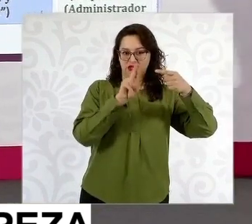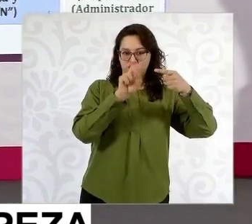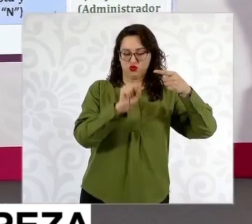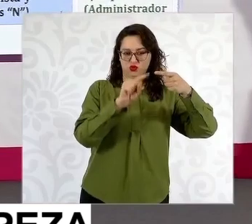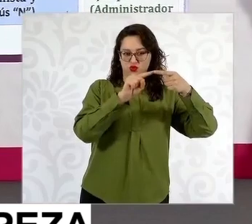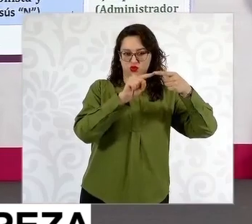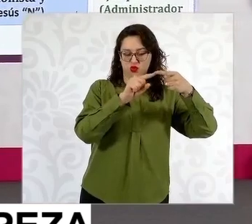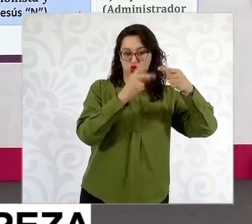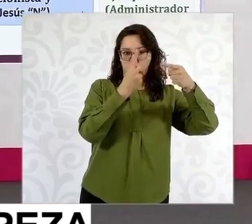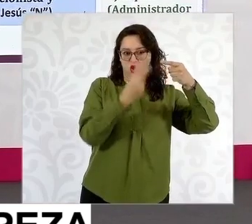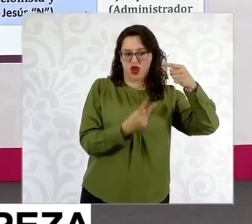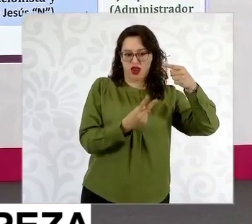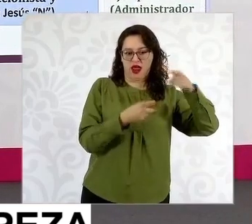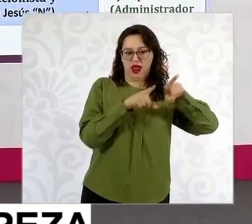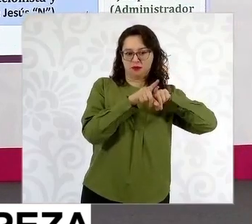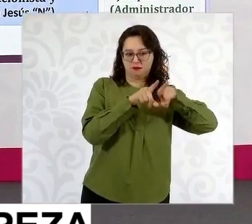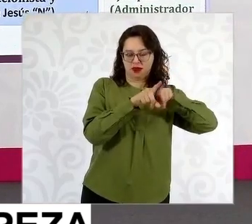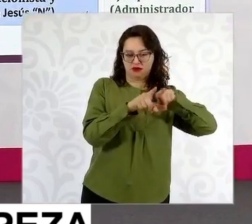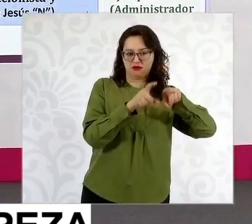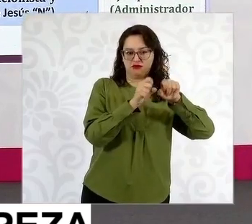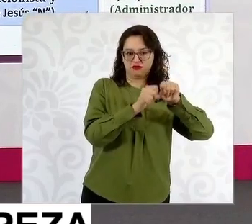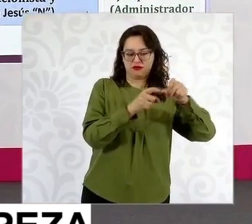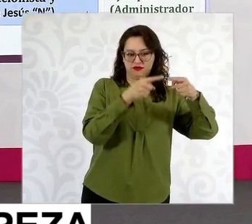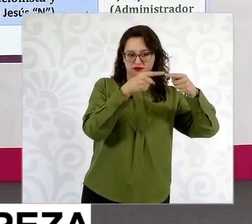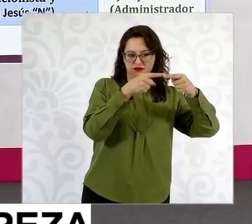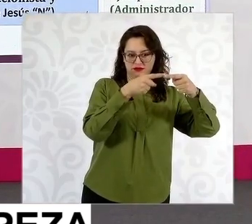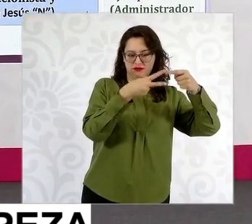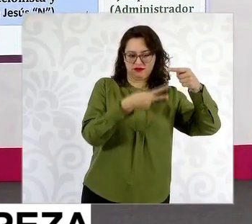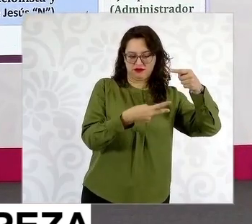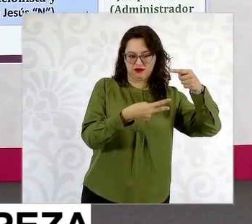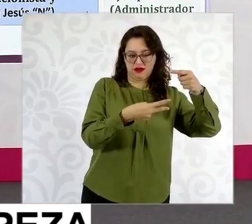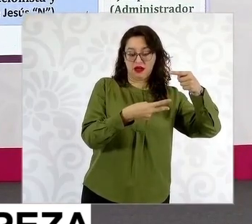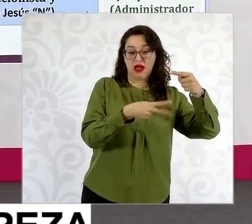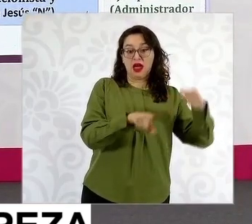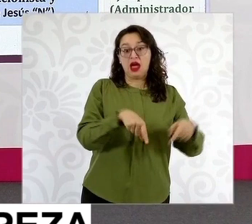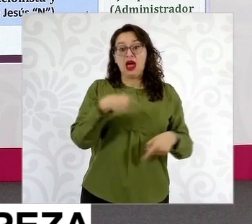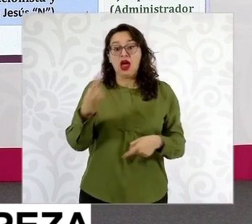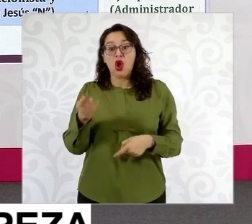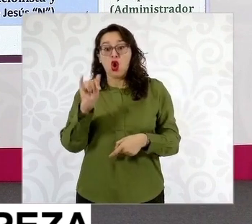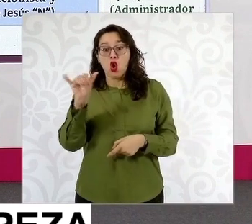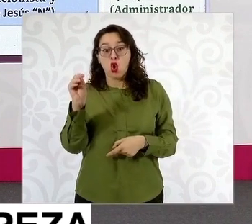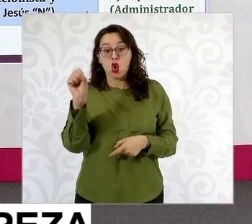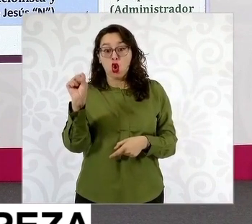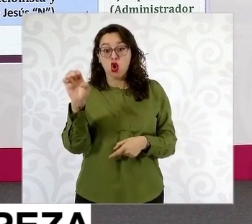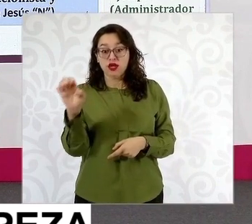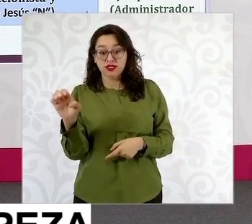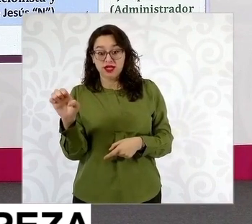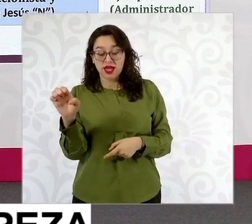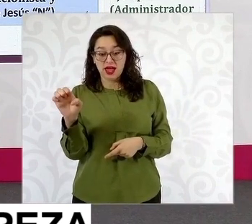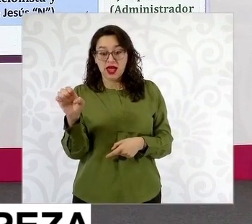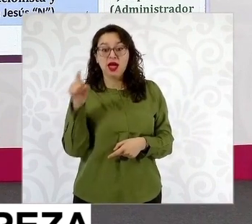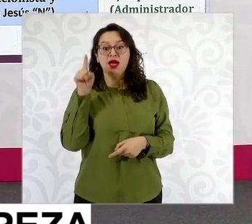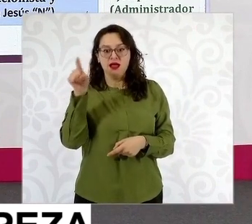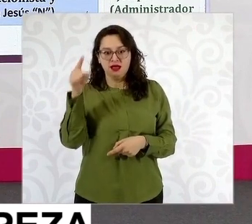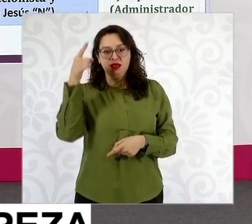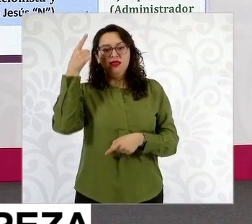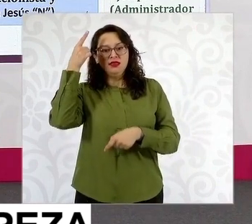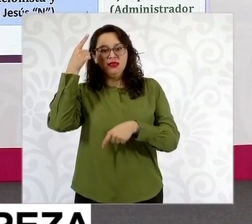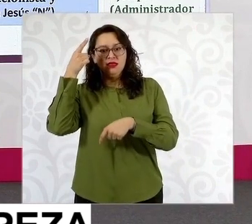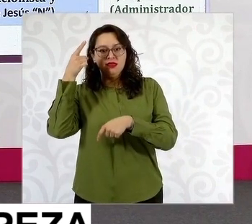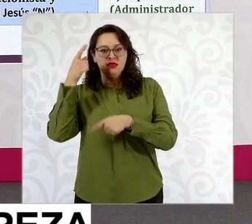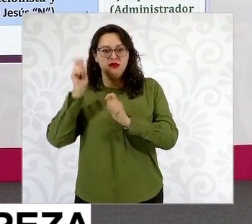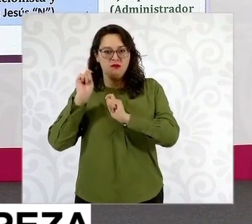pero en esta constructora Quijano Desarrolladores es accionista.